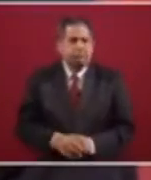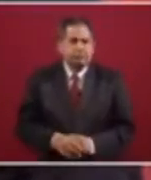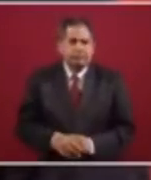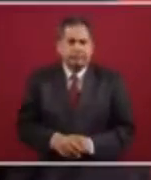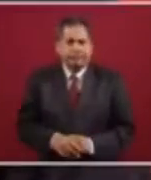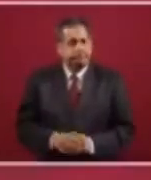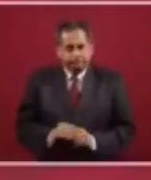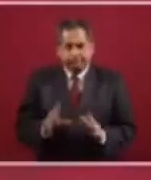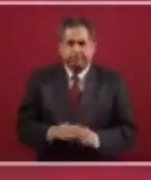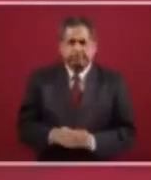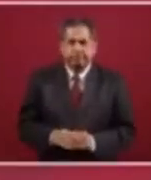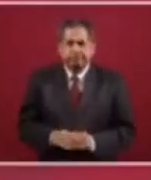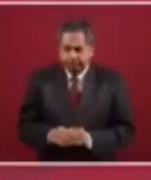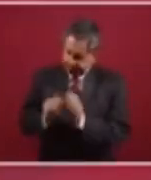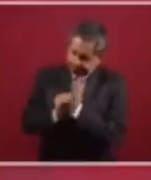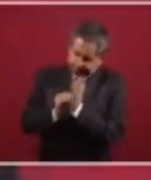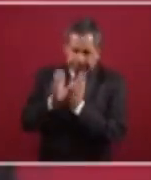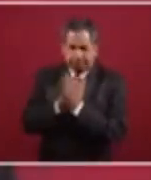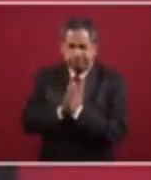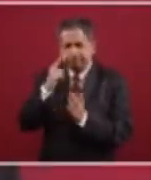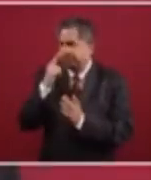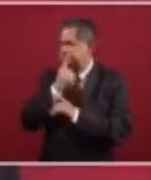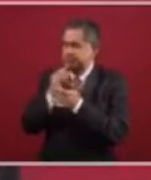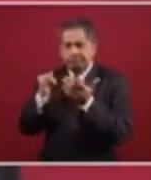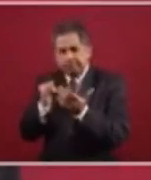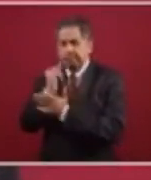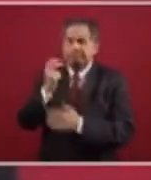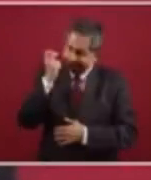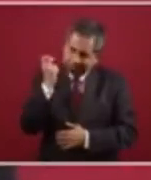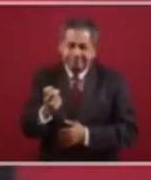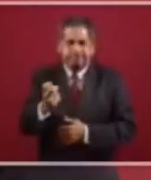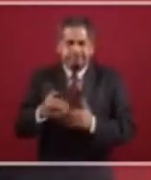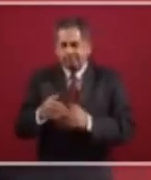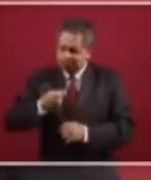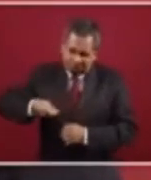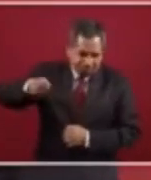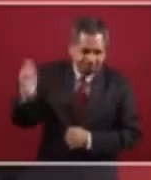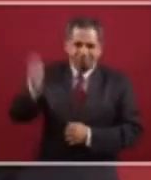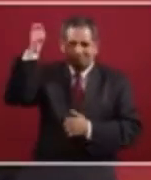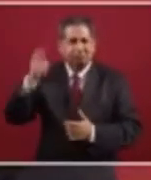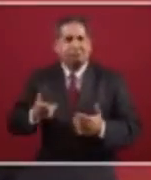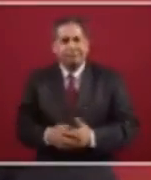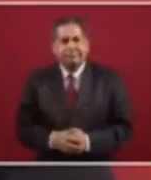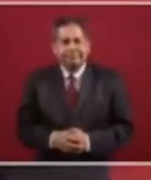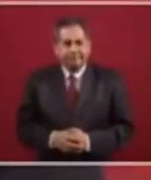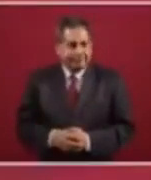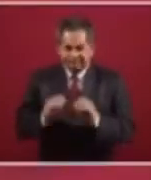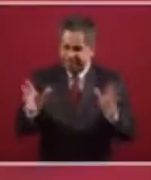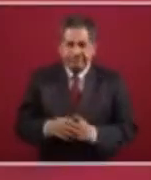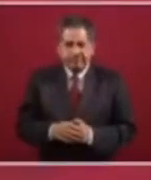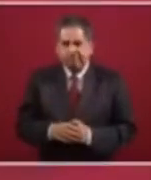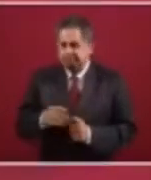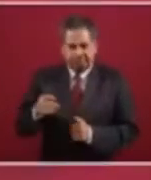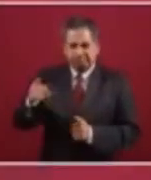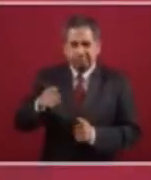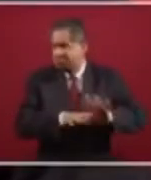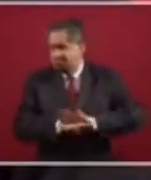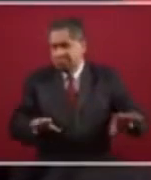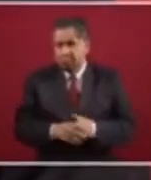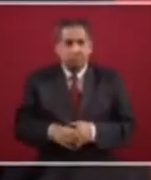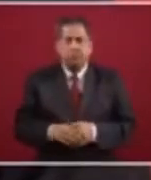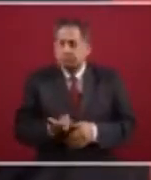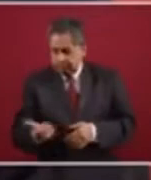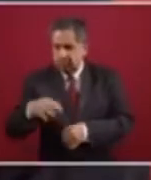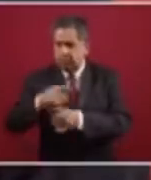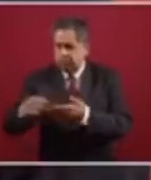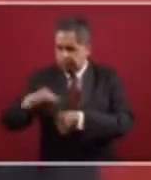Va a quedar establecida la democracia. Me canso. O sea, se va a acabar el fraude electoral, compra del